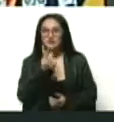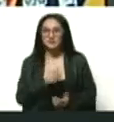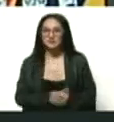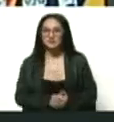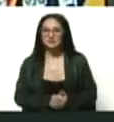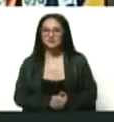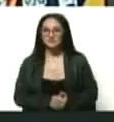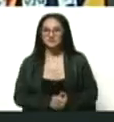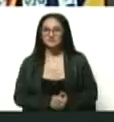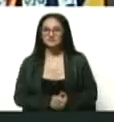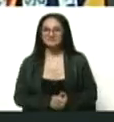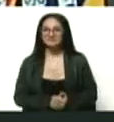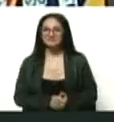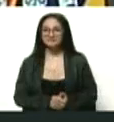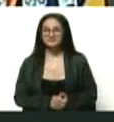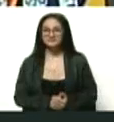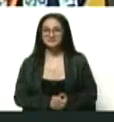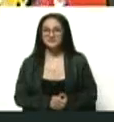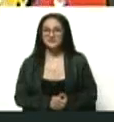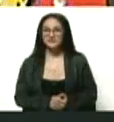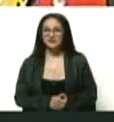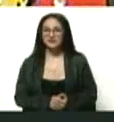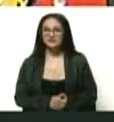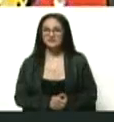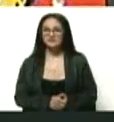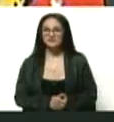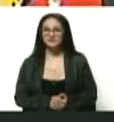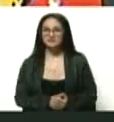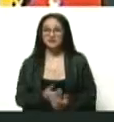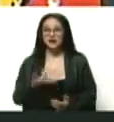Ajá, sigan, porque hay más.